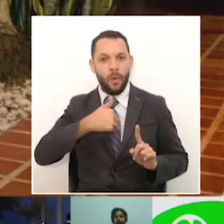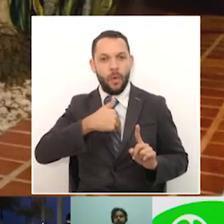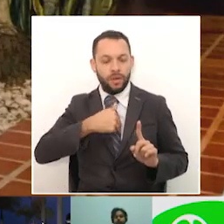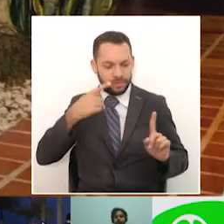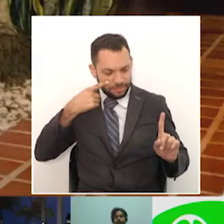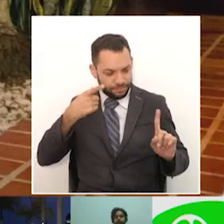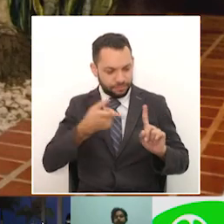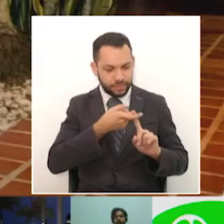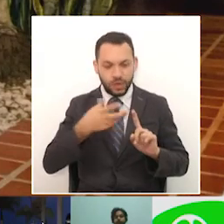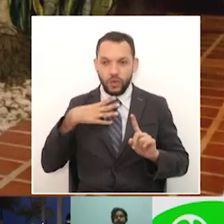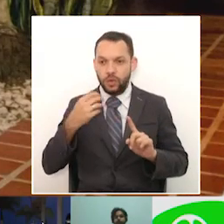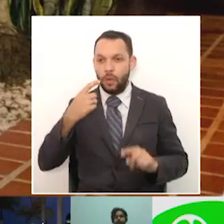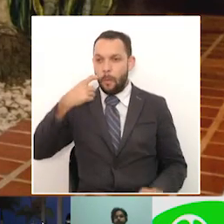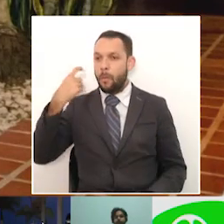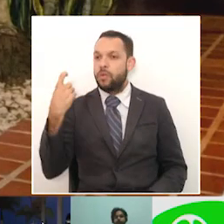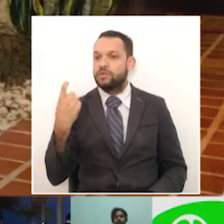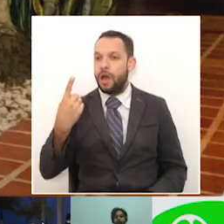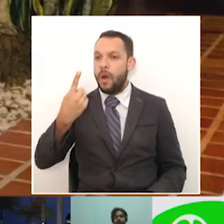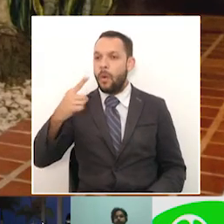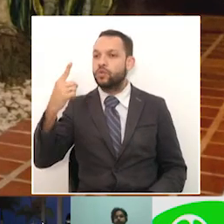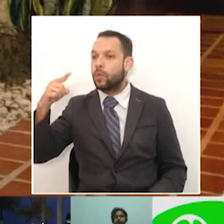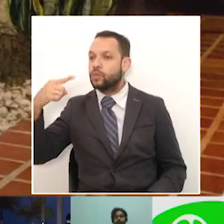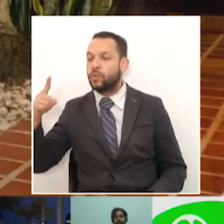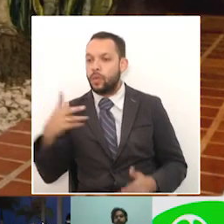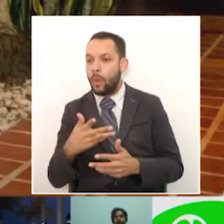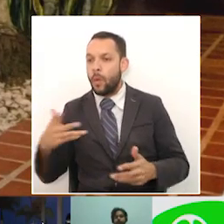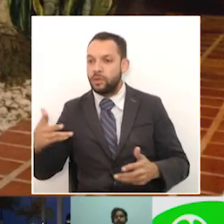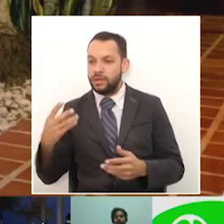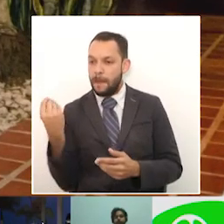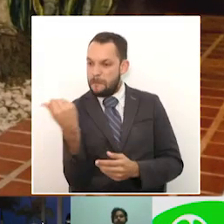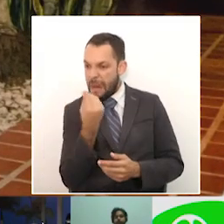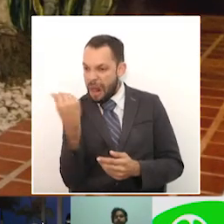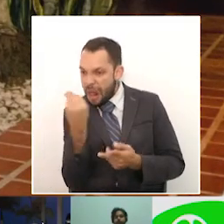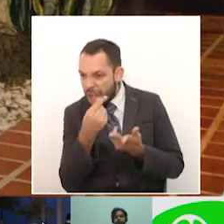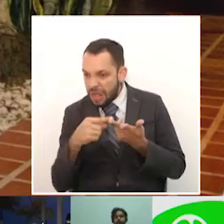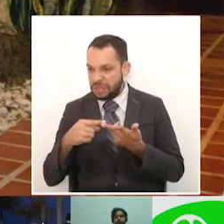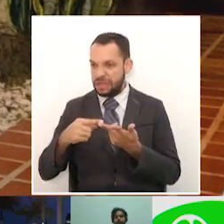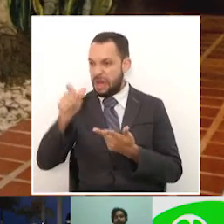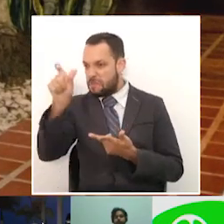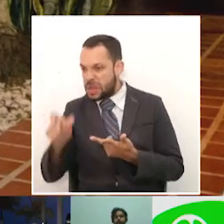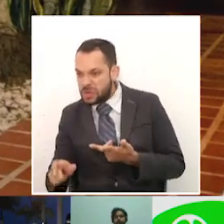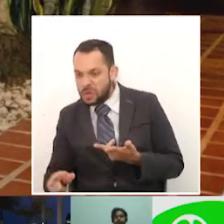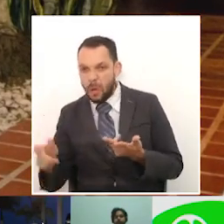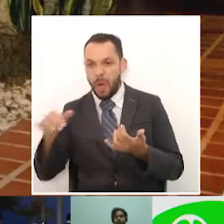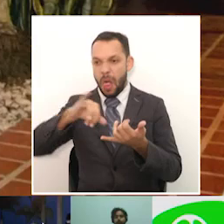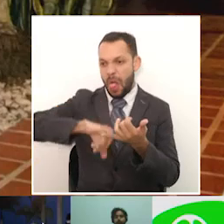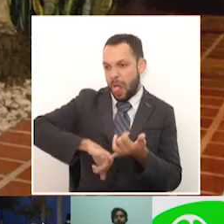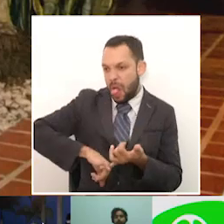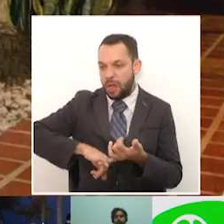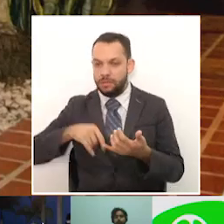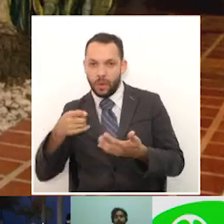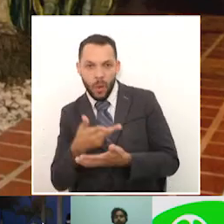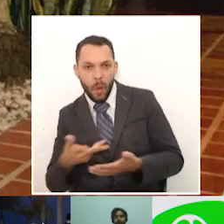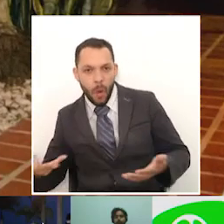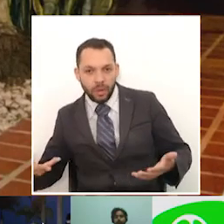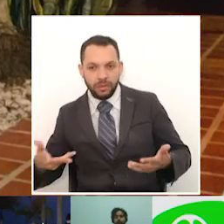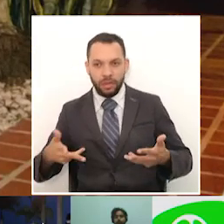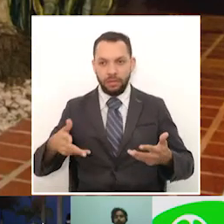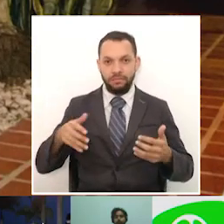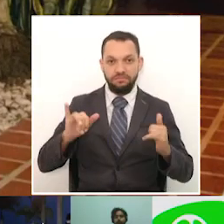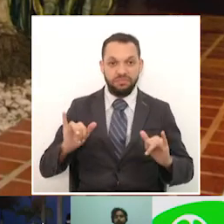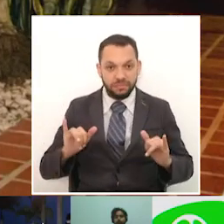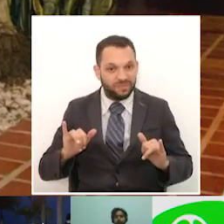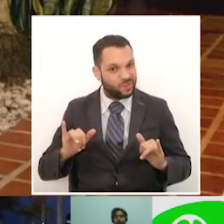estamos buscando afuera lo que ya tenemos adentro. Pero el ruido y el bullicio y el acelere de la vida no nos